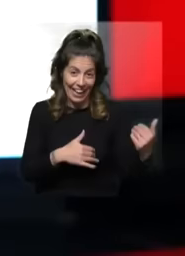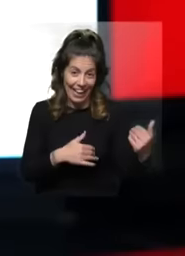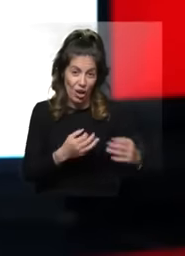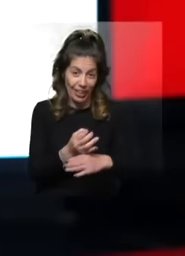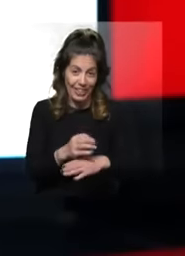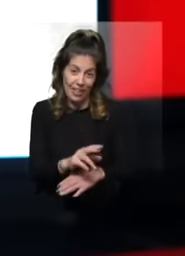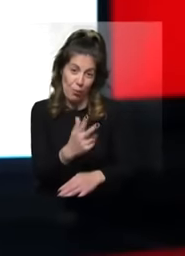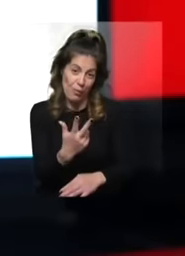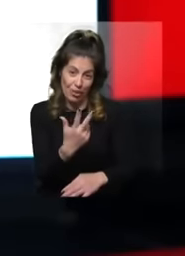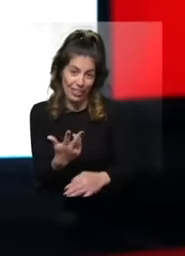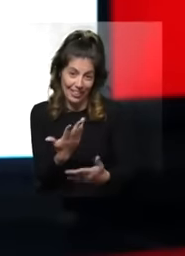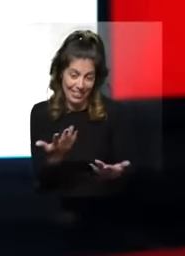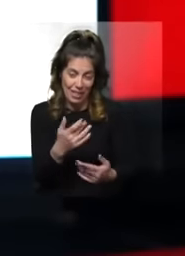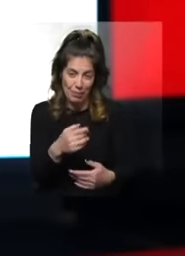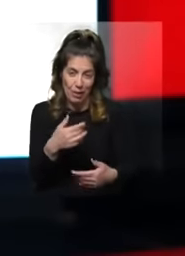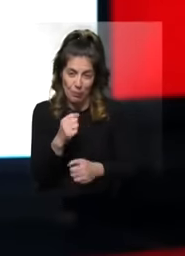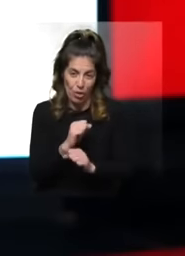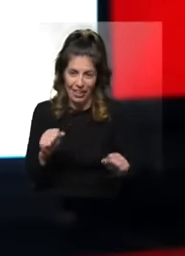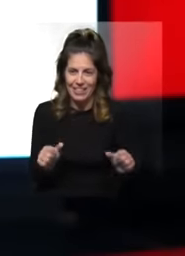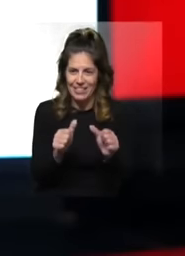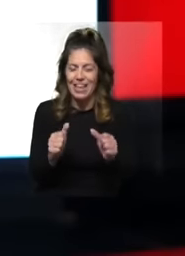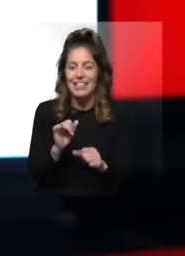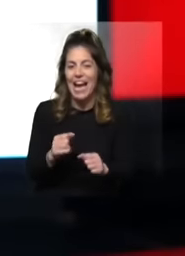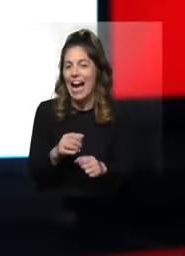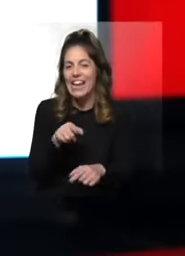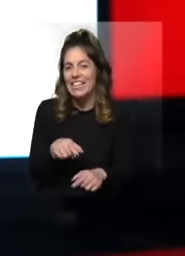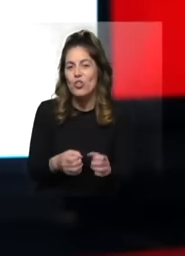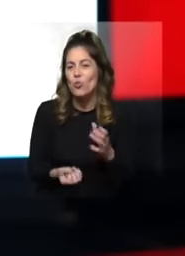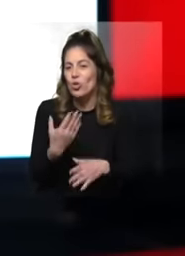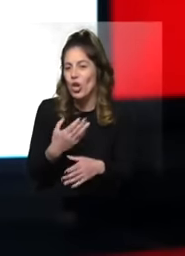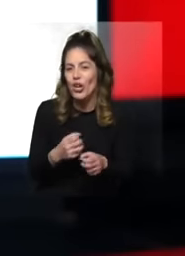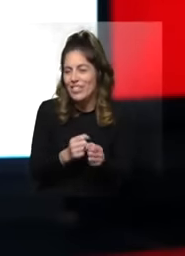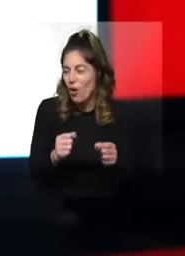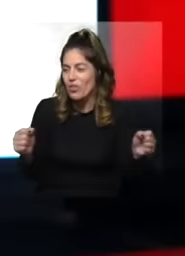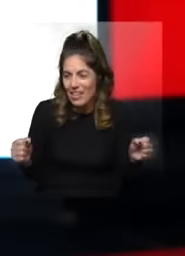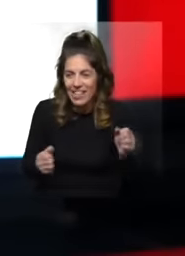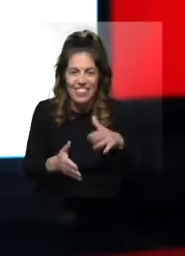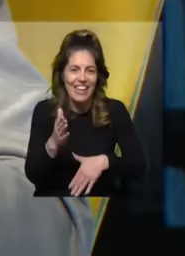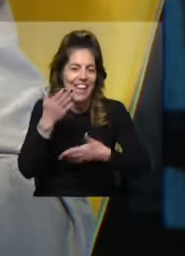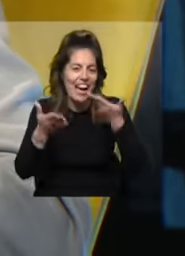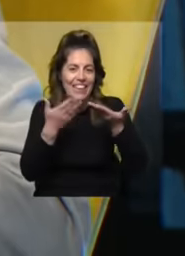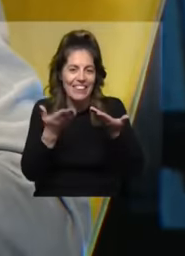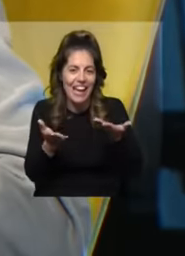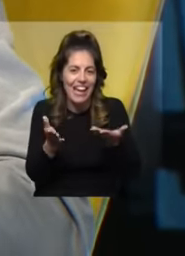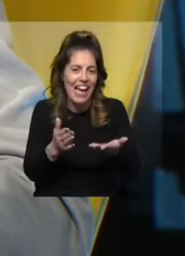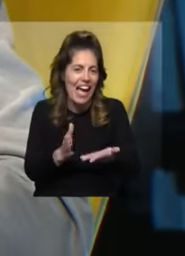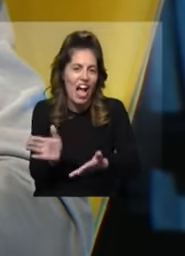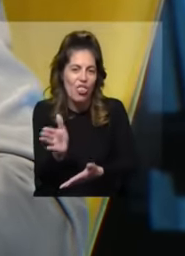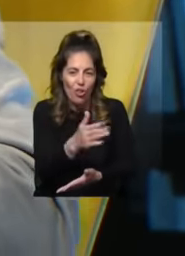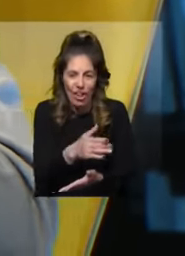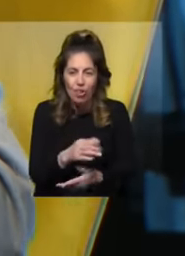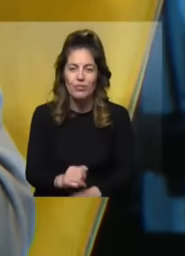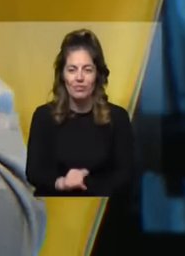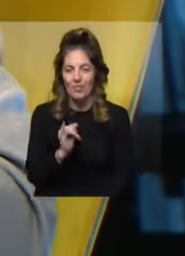empezó esa audacia de salir a cantar a todos lados. Bueno, muy bien, vamos a estar hablando de todo eso